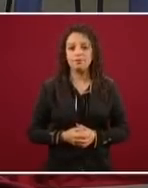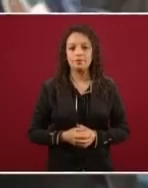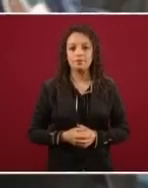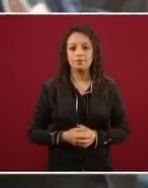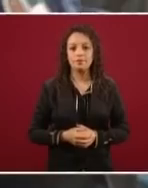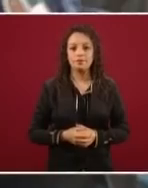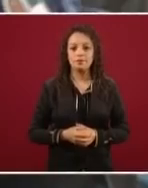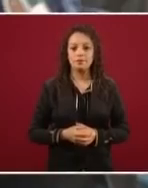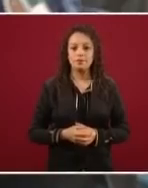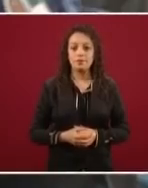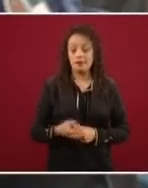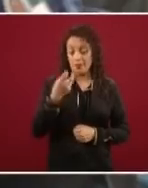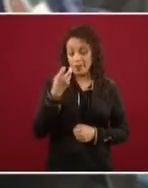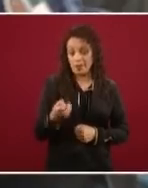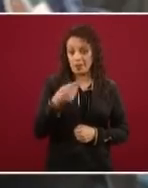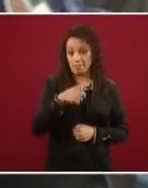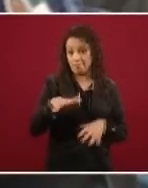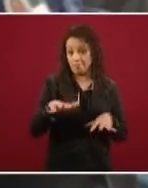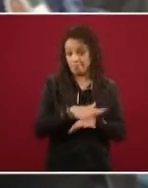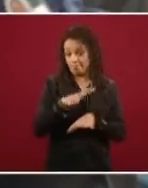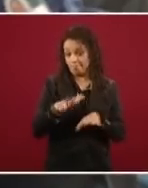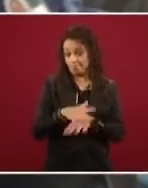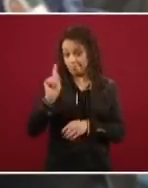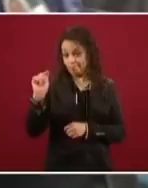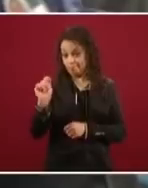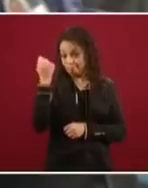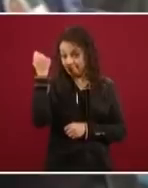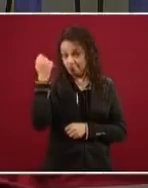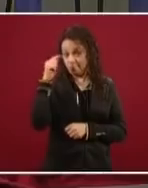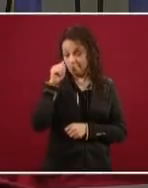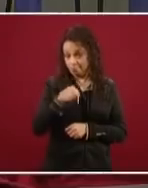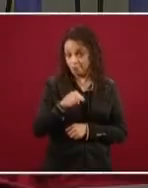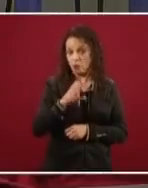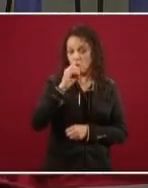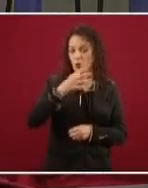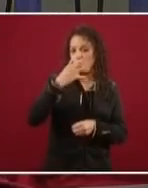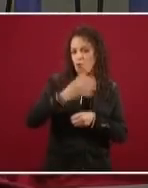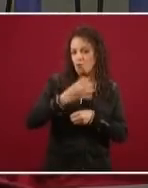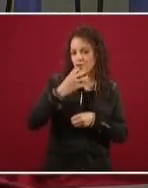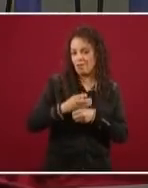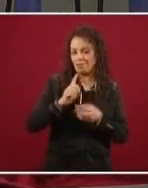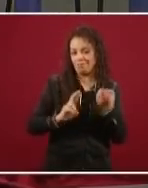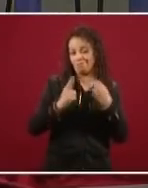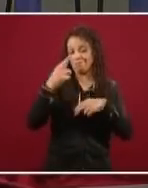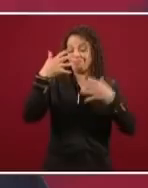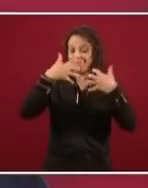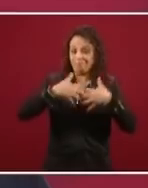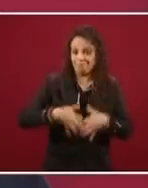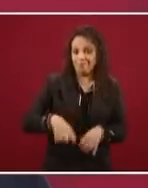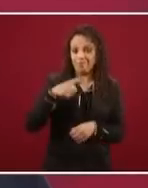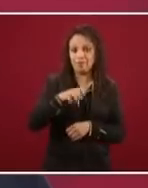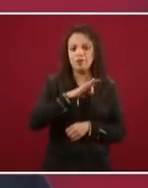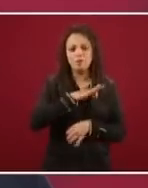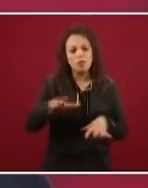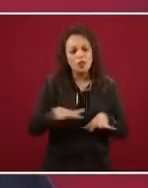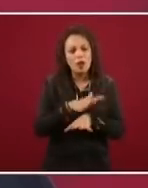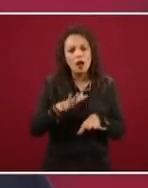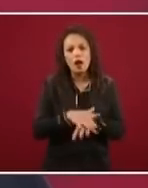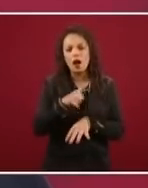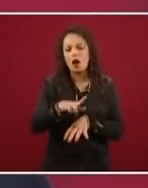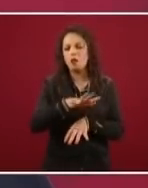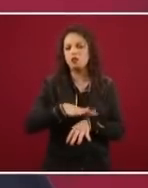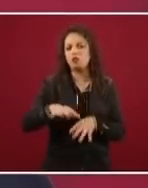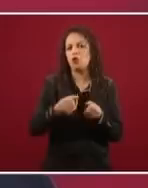que esta transformación digital o esta cuarta revolución industrial puede realmente democratizar mucho más la sociedad y hacerla mucho